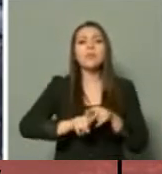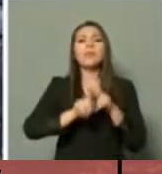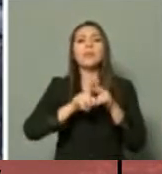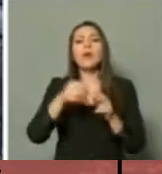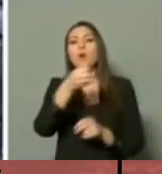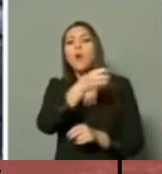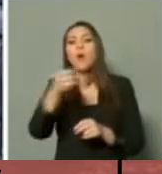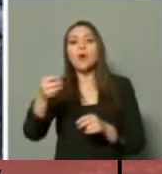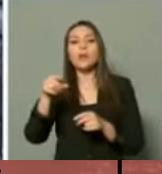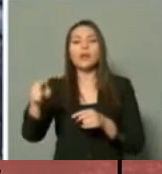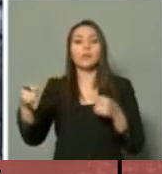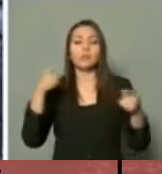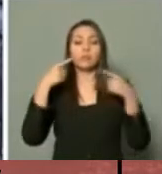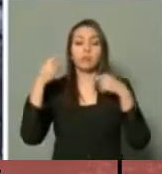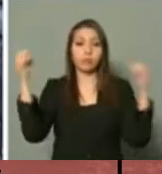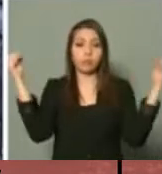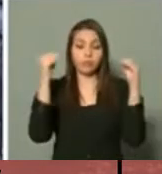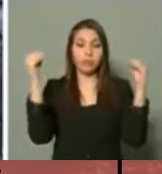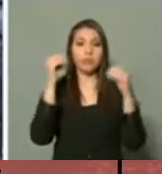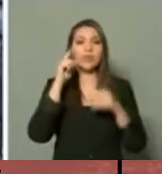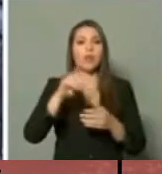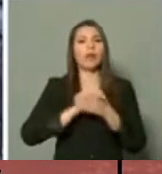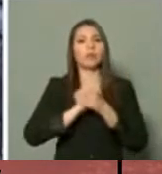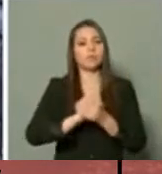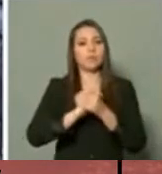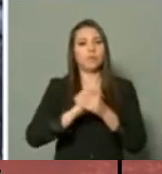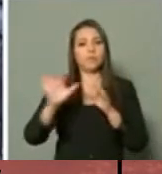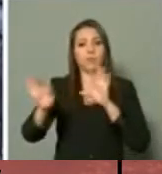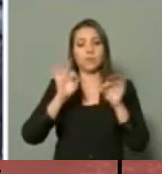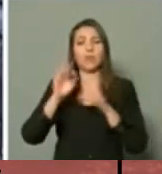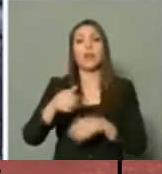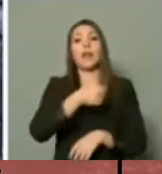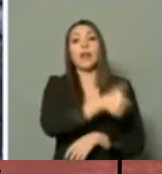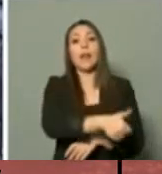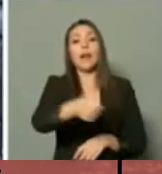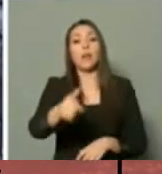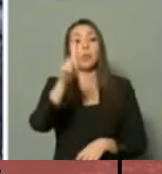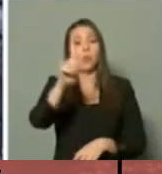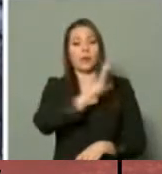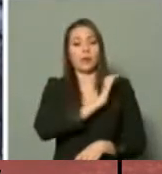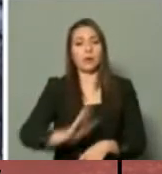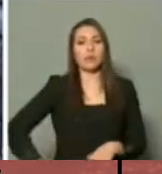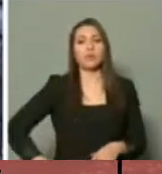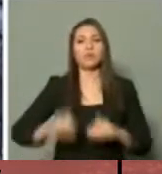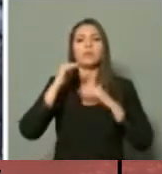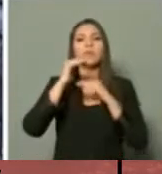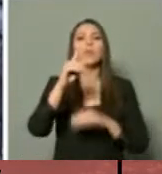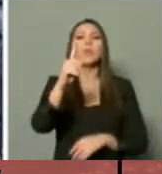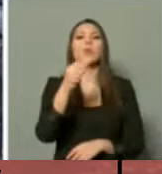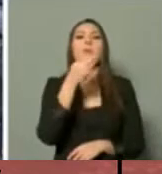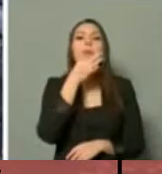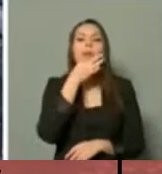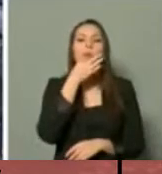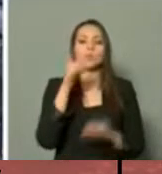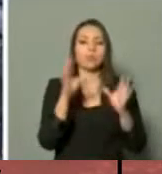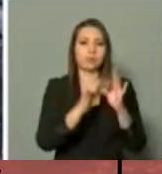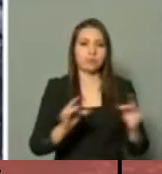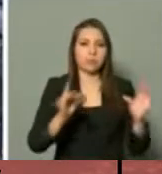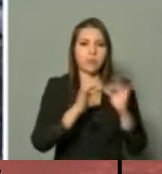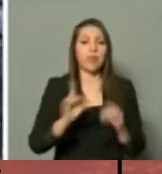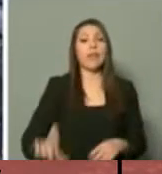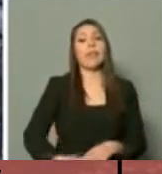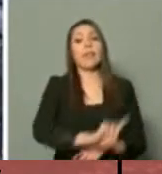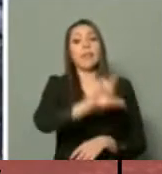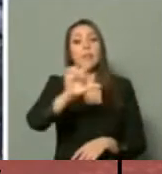etapas. En principio, cada candidatura tiene hasta un minuto para dar un mensaje inicial. Posteriormente, formularé